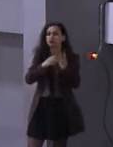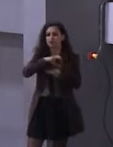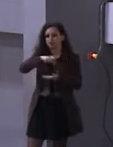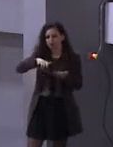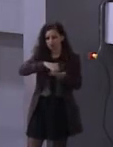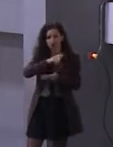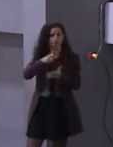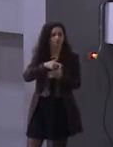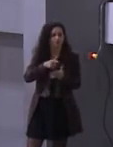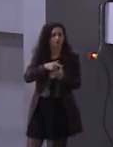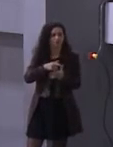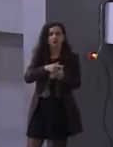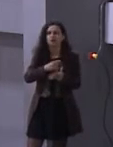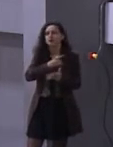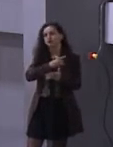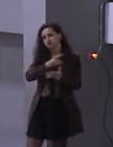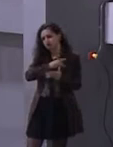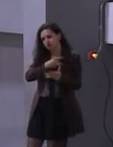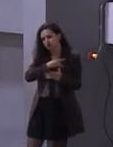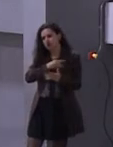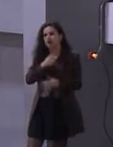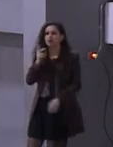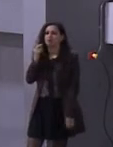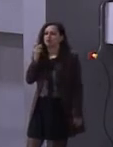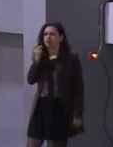Santander, y después sigue la Universidad del Pereira y sigue así